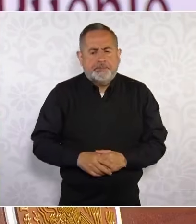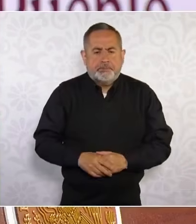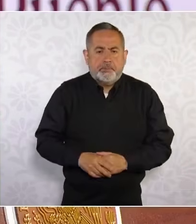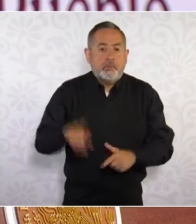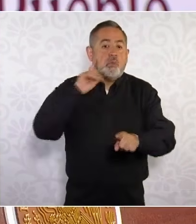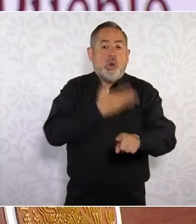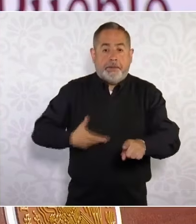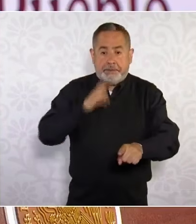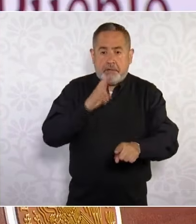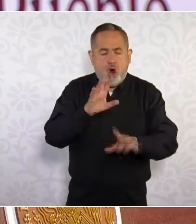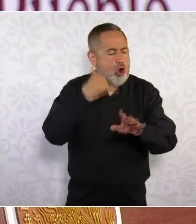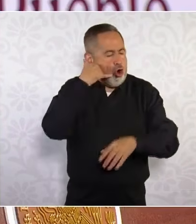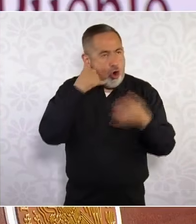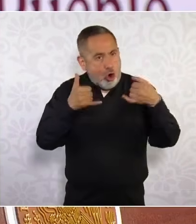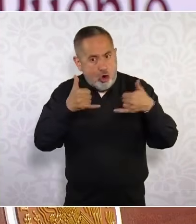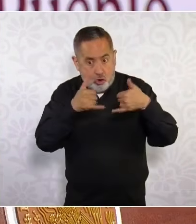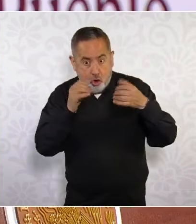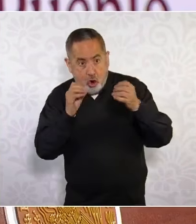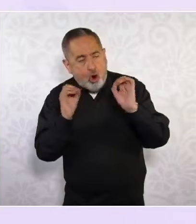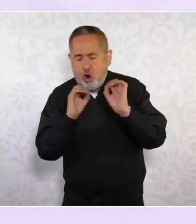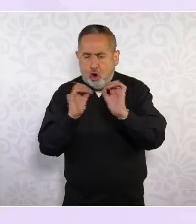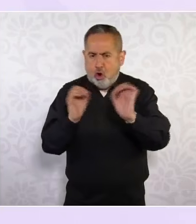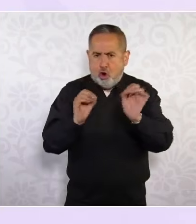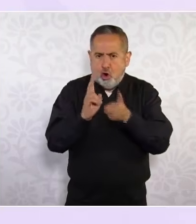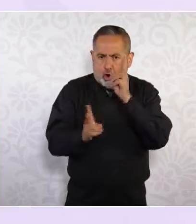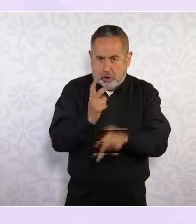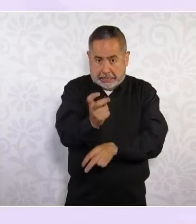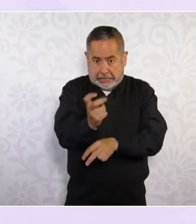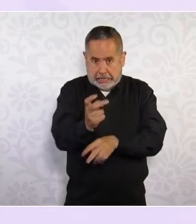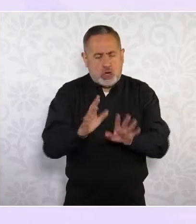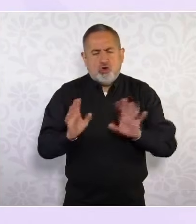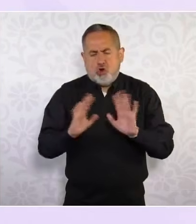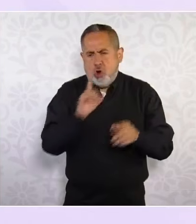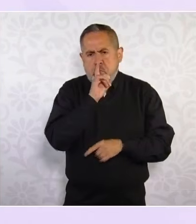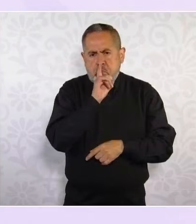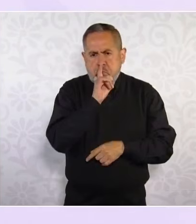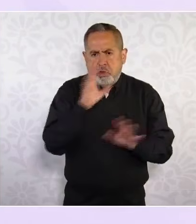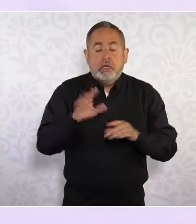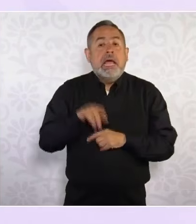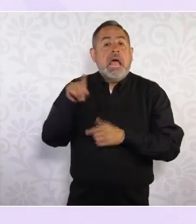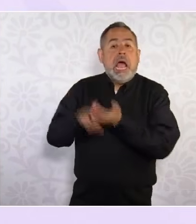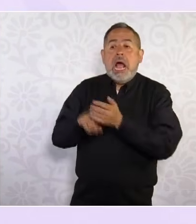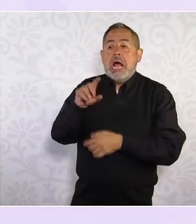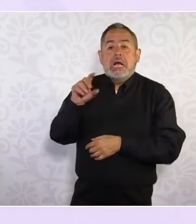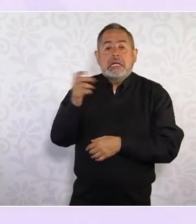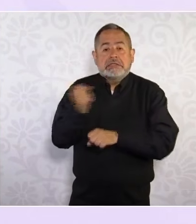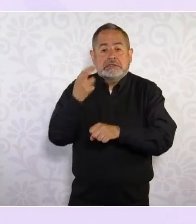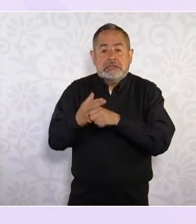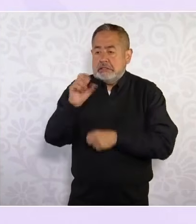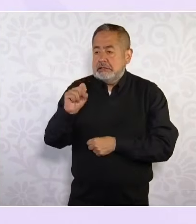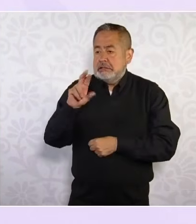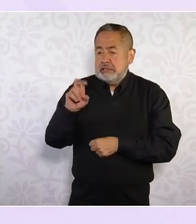de teléfono, no se comentó, y Relaciones Exteriores contestará esta